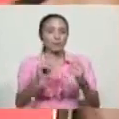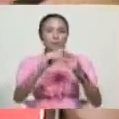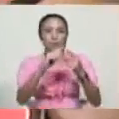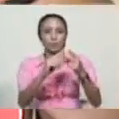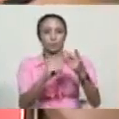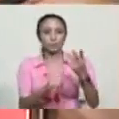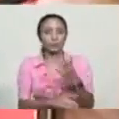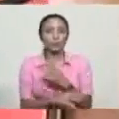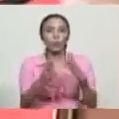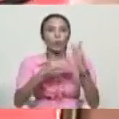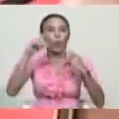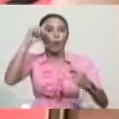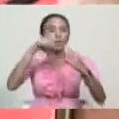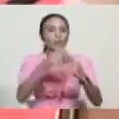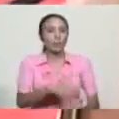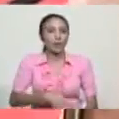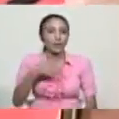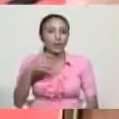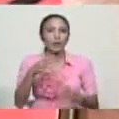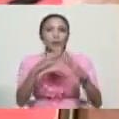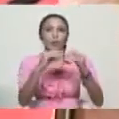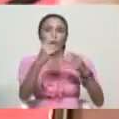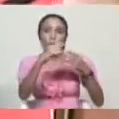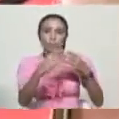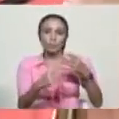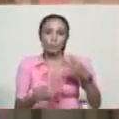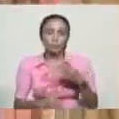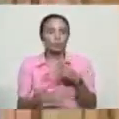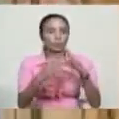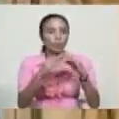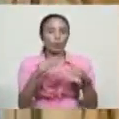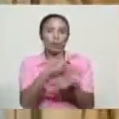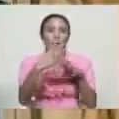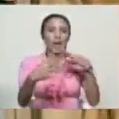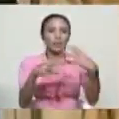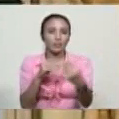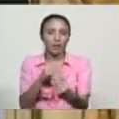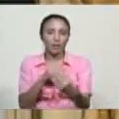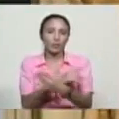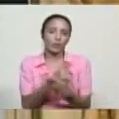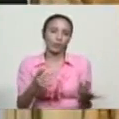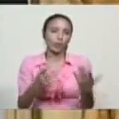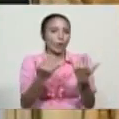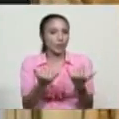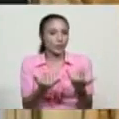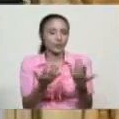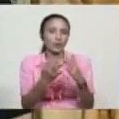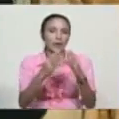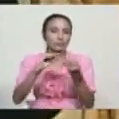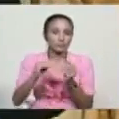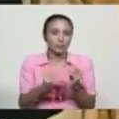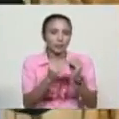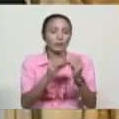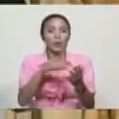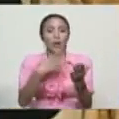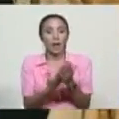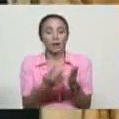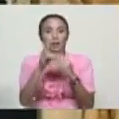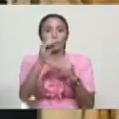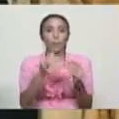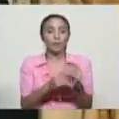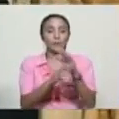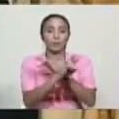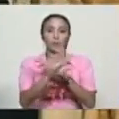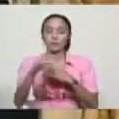la visión, bueno, lo estamos actualizando rumbo al 2025 y